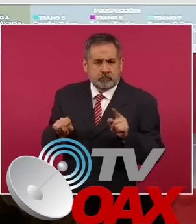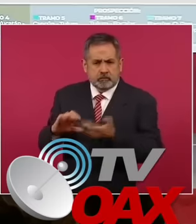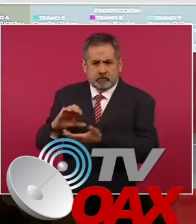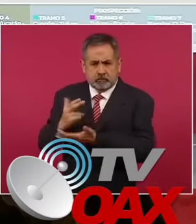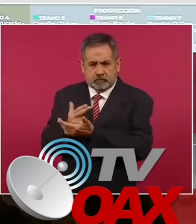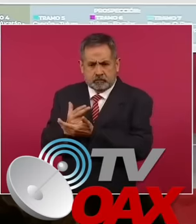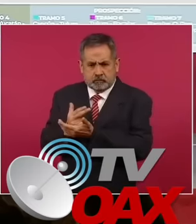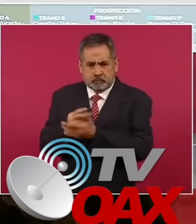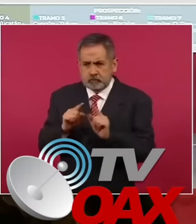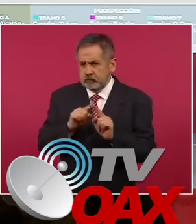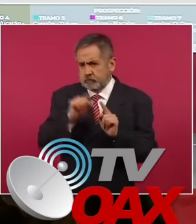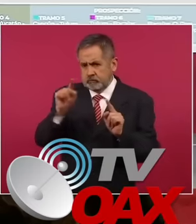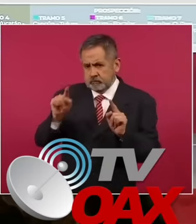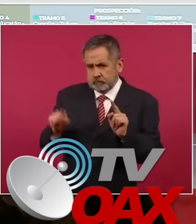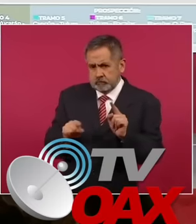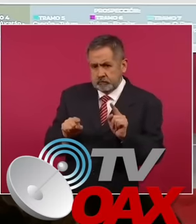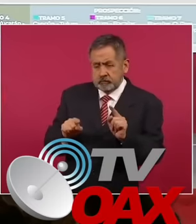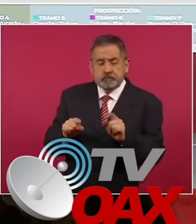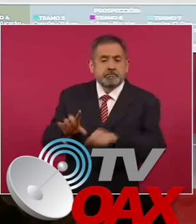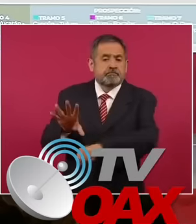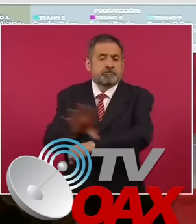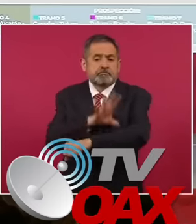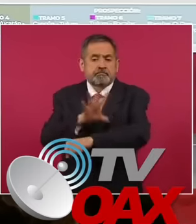Chetumal, es eléctrico.